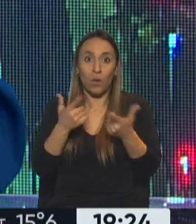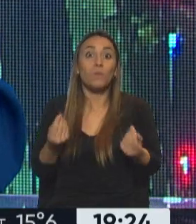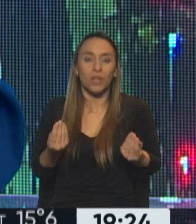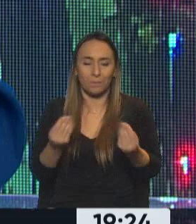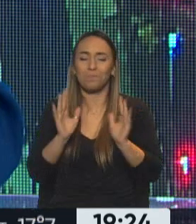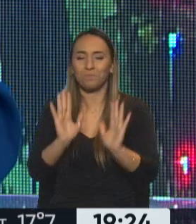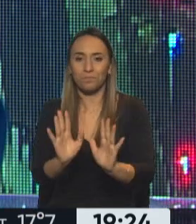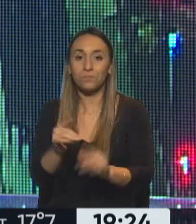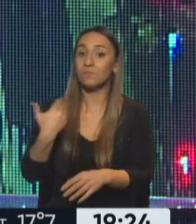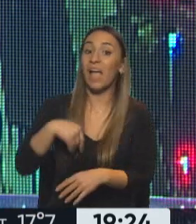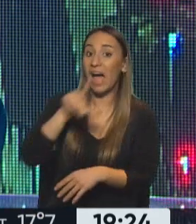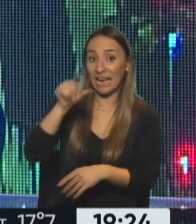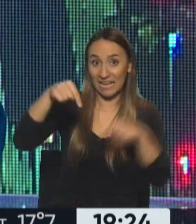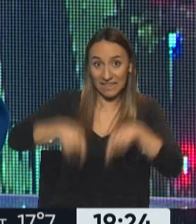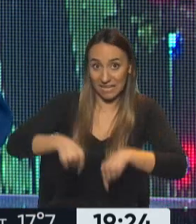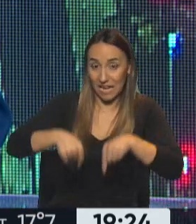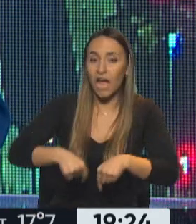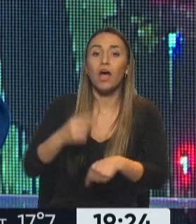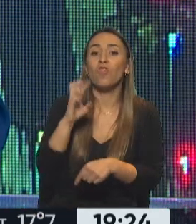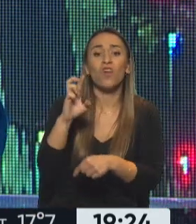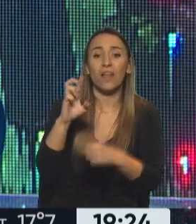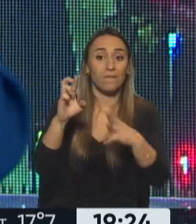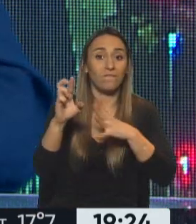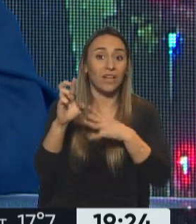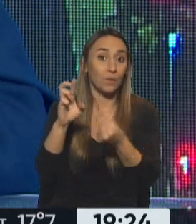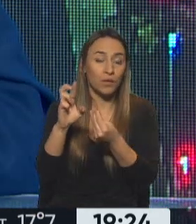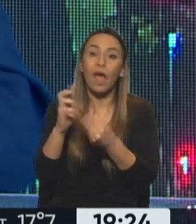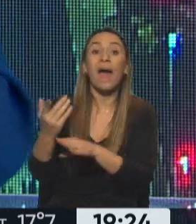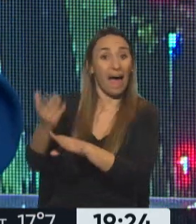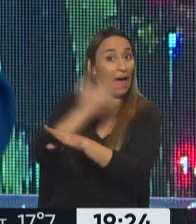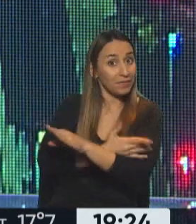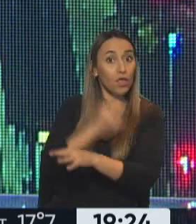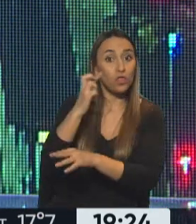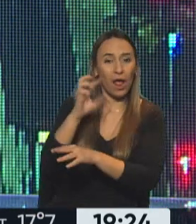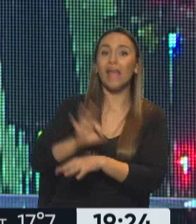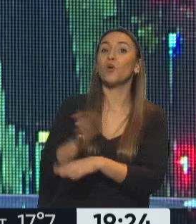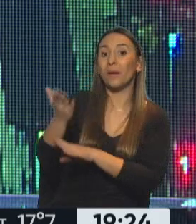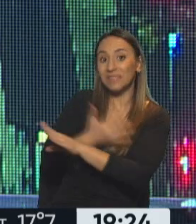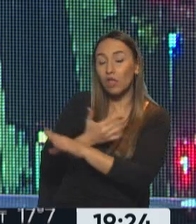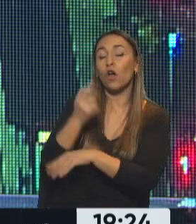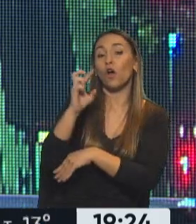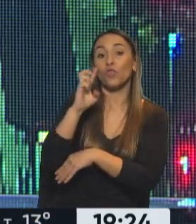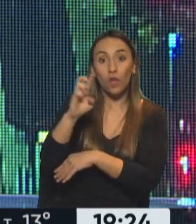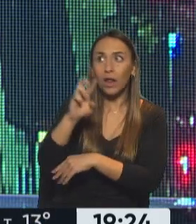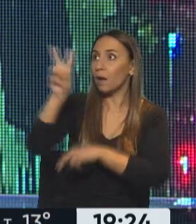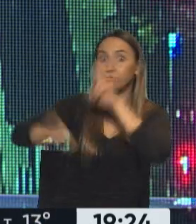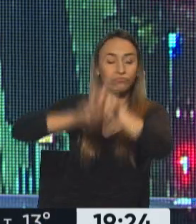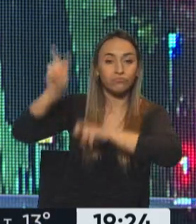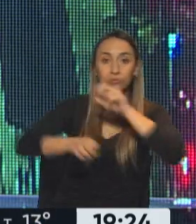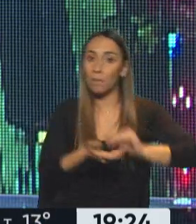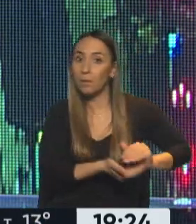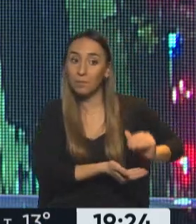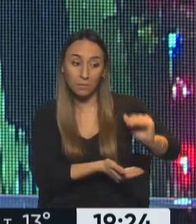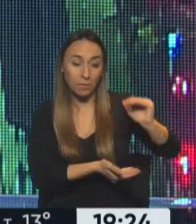dólares en Argentina la tuvimos. Primero, yo creo que no cuidamos bien los dólares que generamos el año pasado porque hubo saldo favorable.